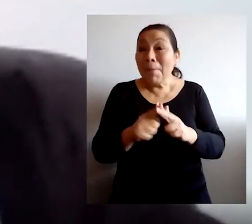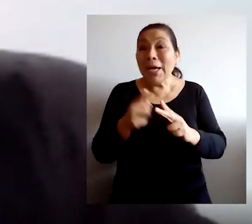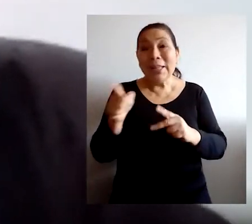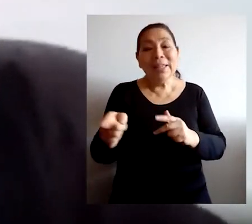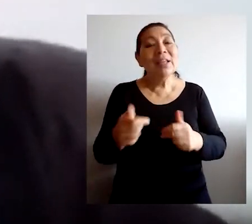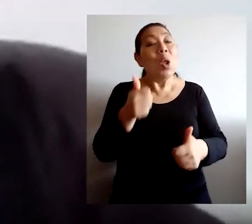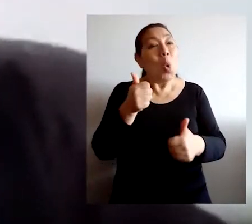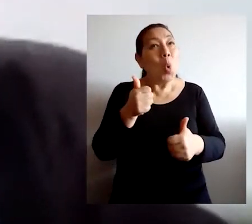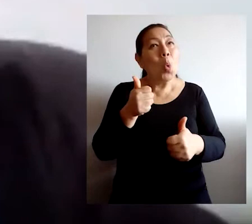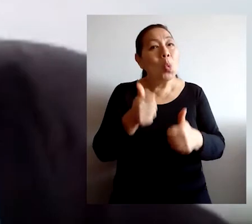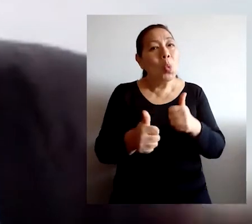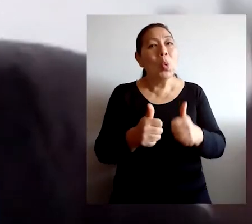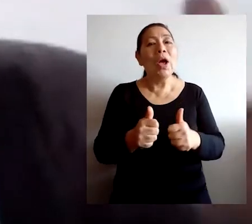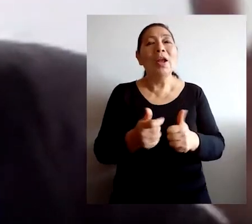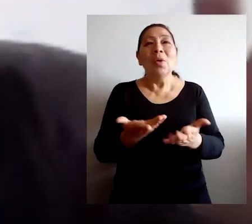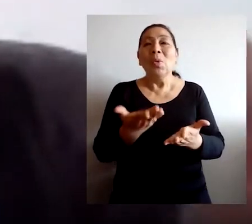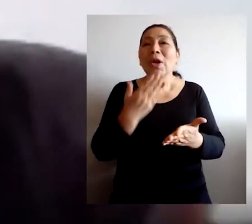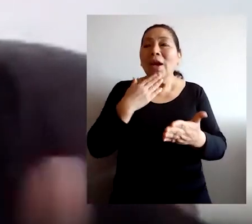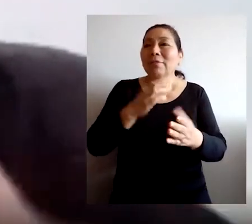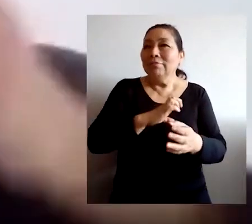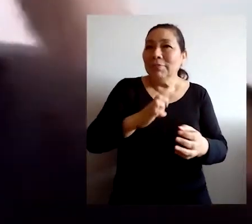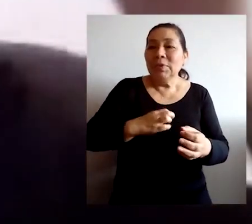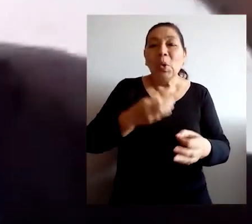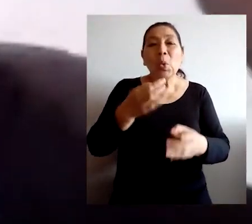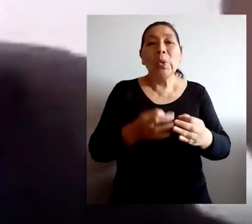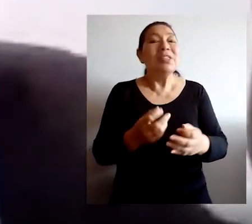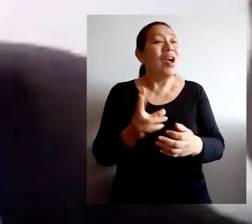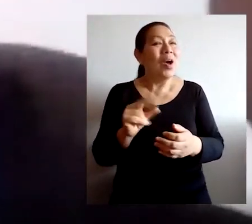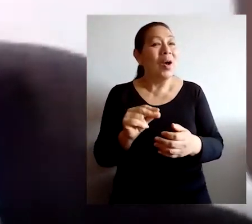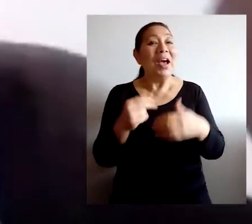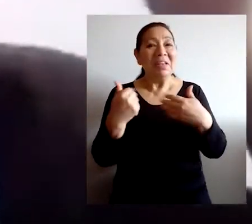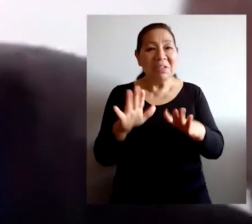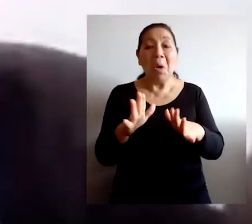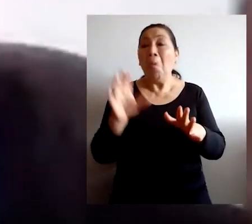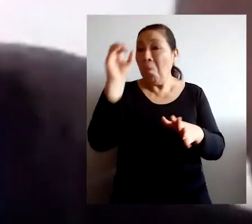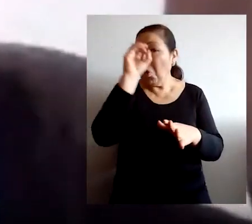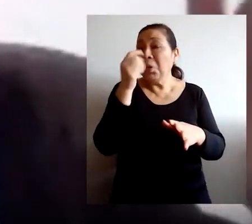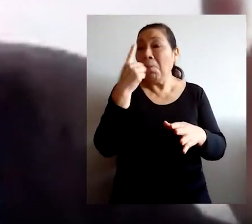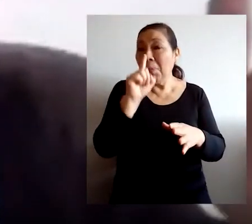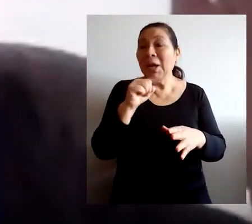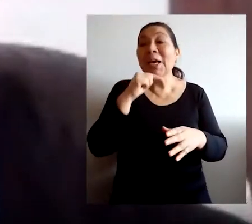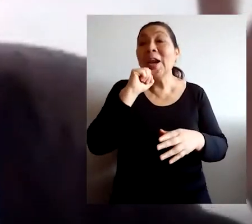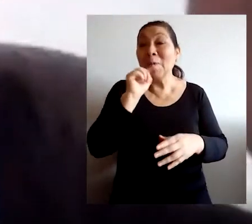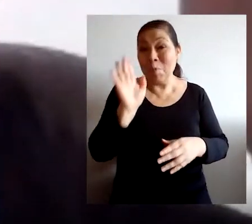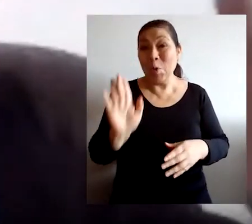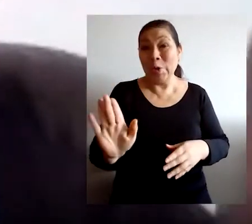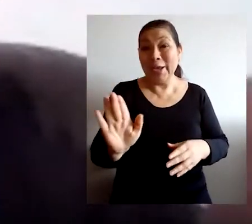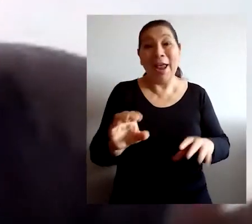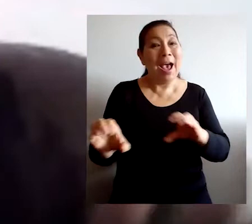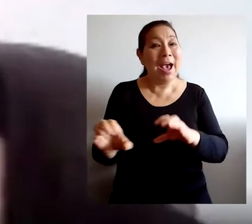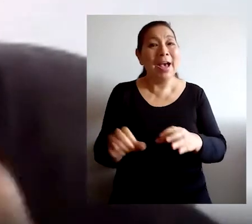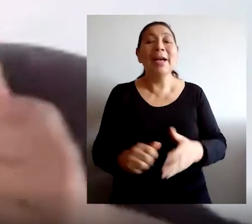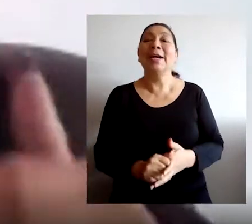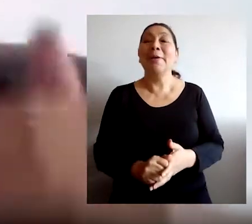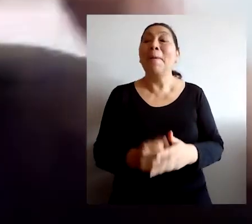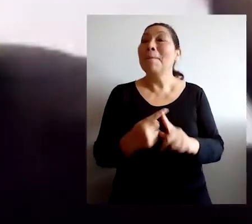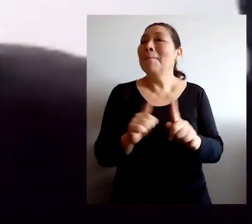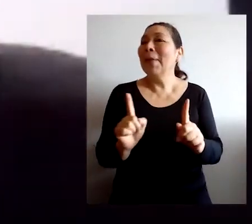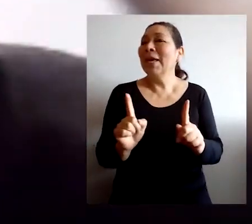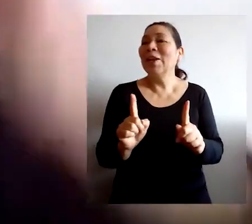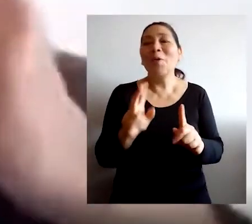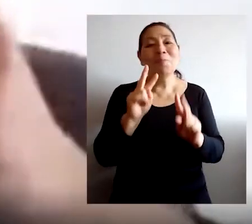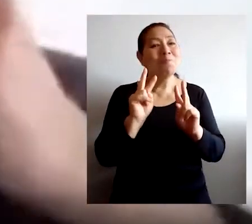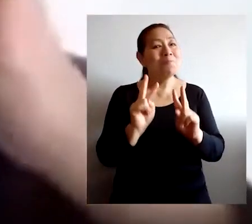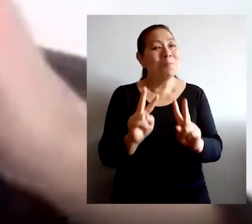partir del cual se hubo una ejecución de sentencia, ¿no? Había la oportunidad para que la señora ejecute la sentencia. Sin